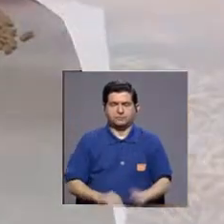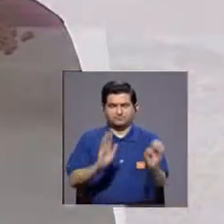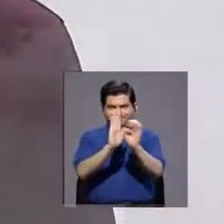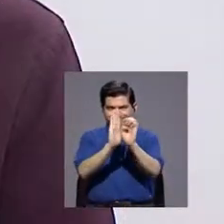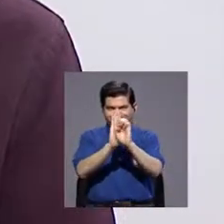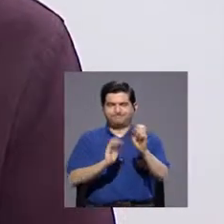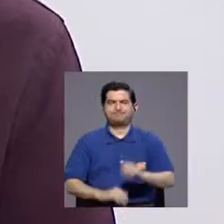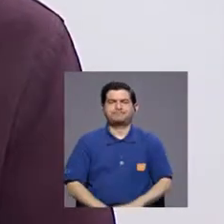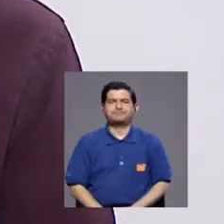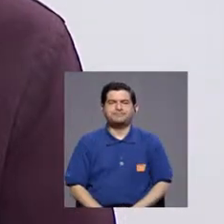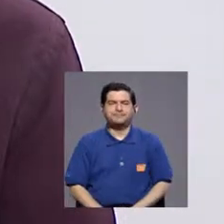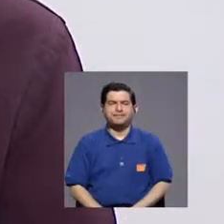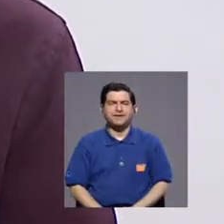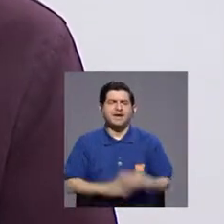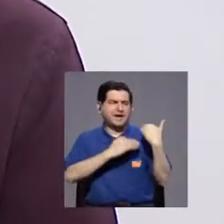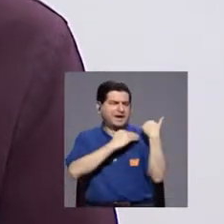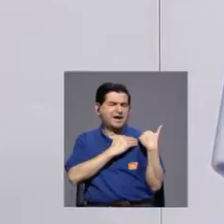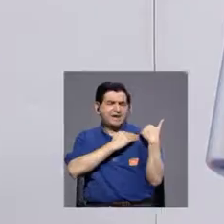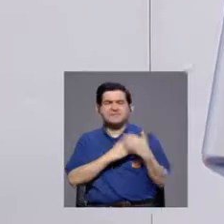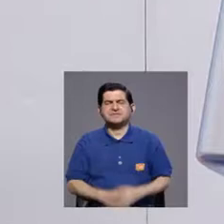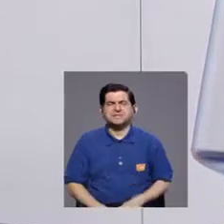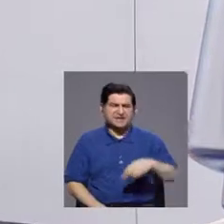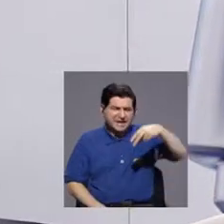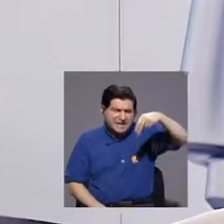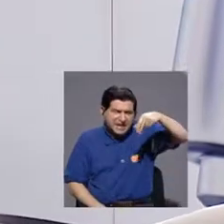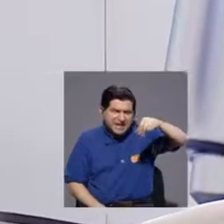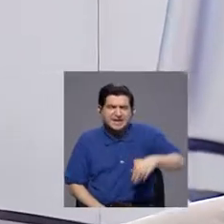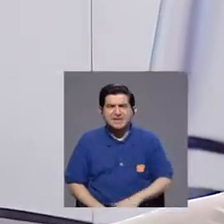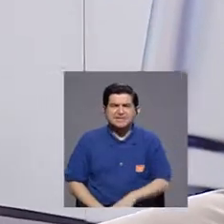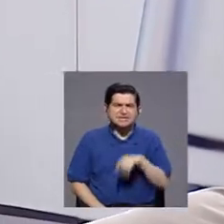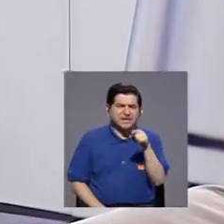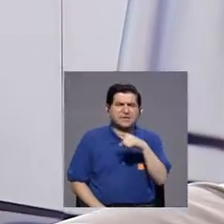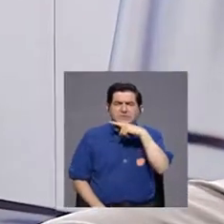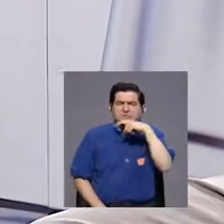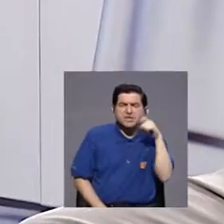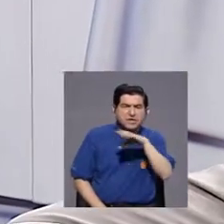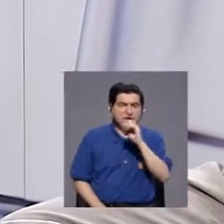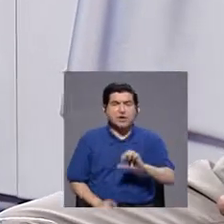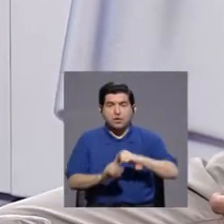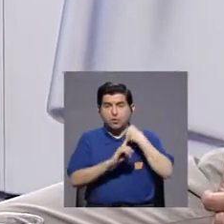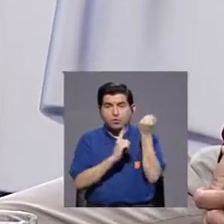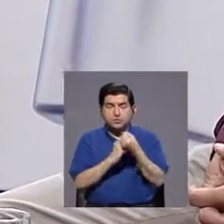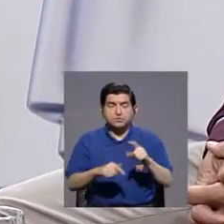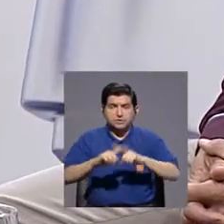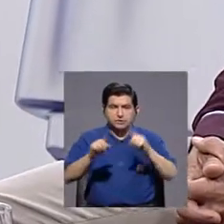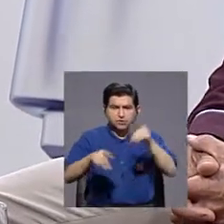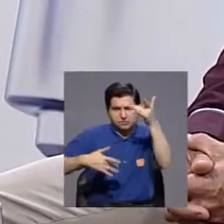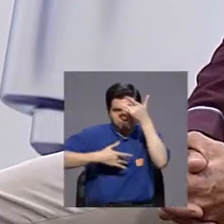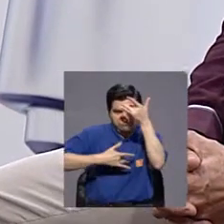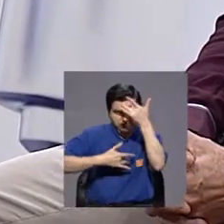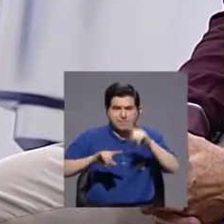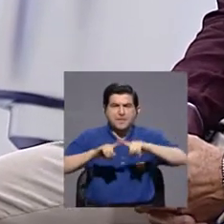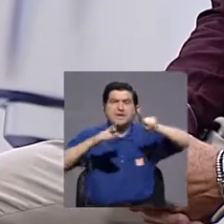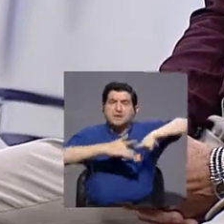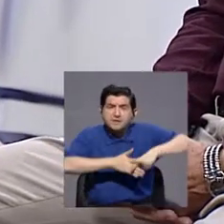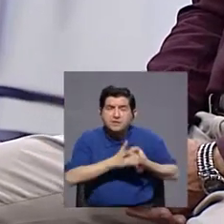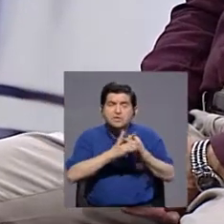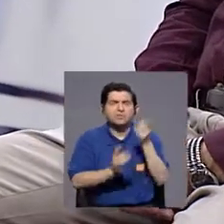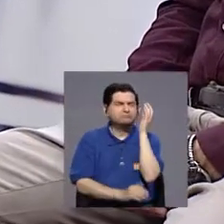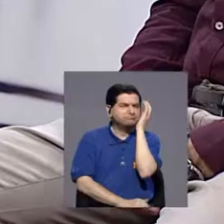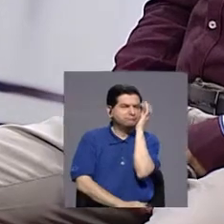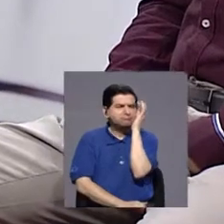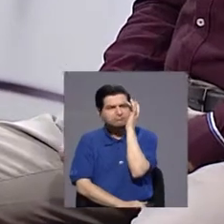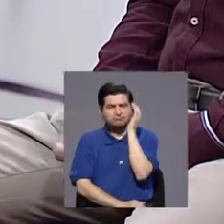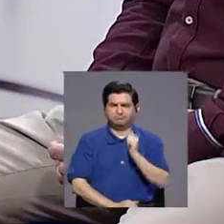ejemplo resistencia salinidad sequía o factores como enfermedades pero ahí nace digamos esa inquietud